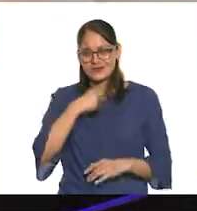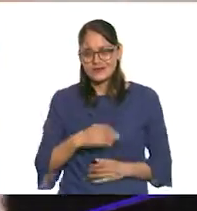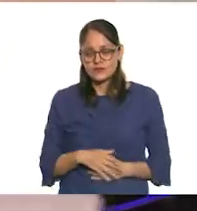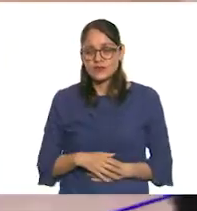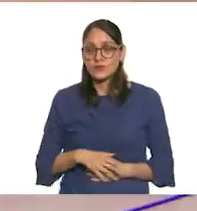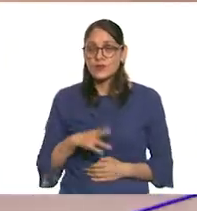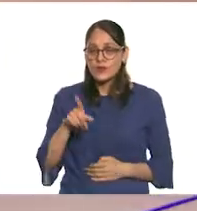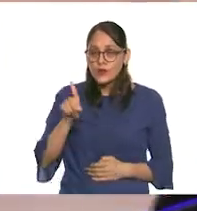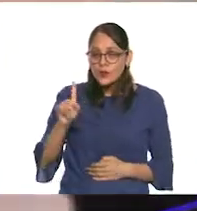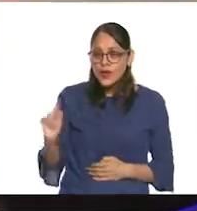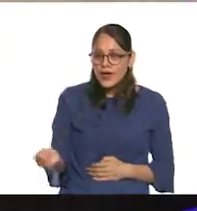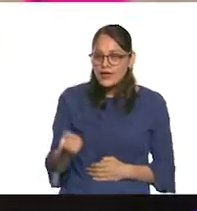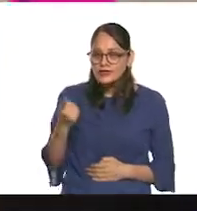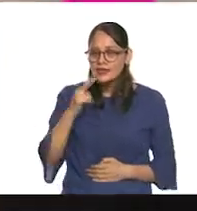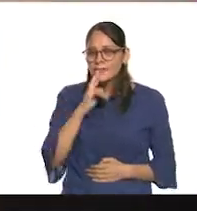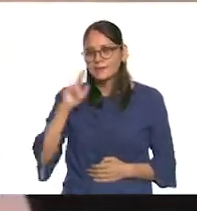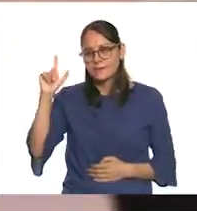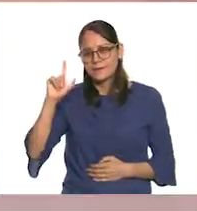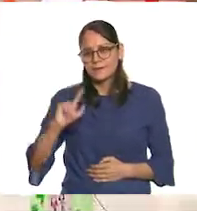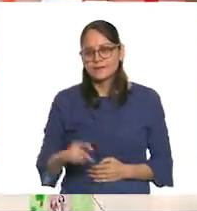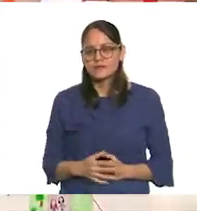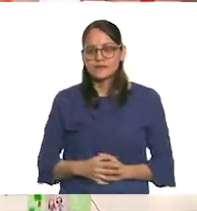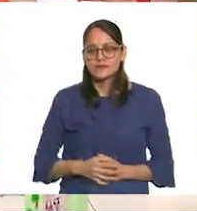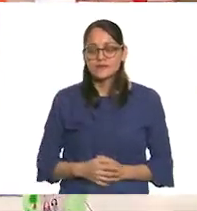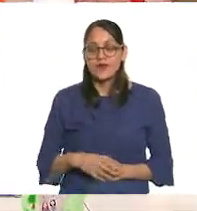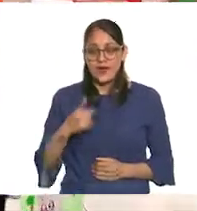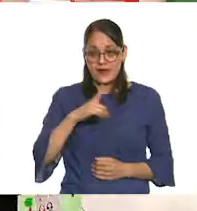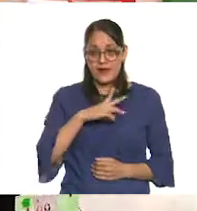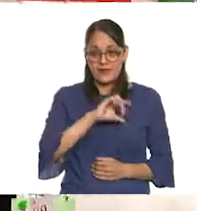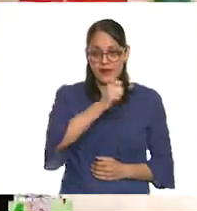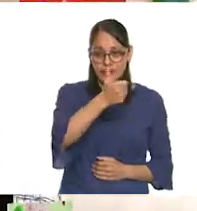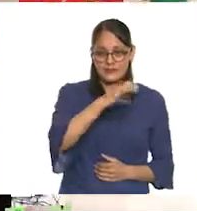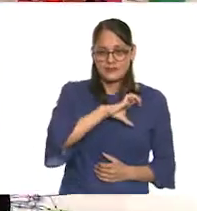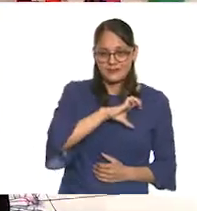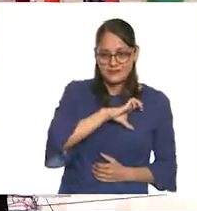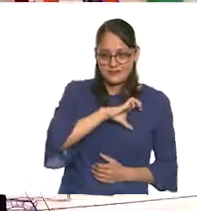Eres la mejor. Aquí hay un te quiero también.